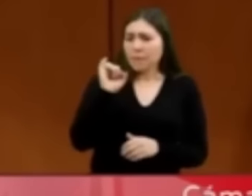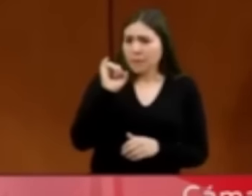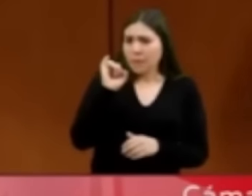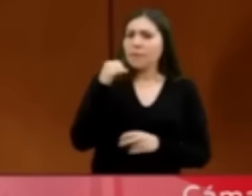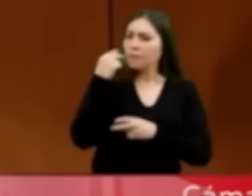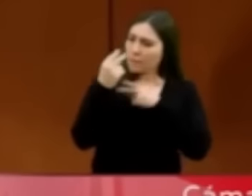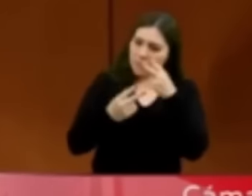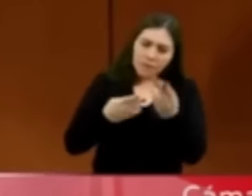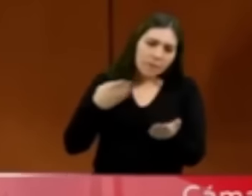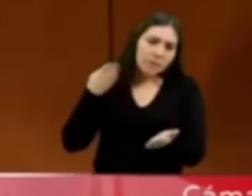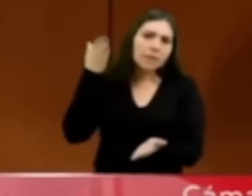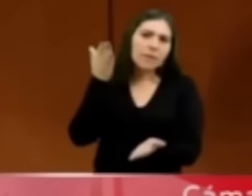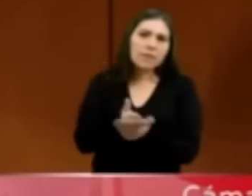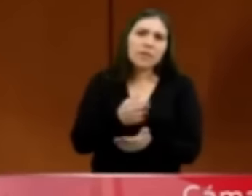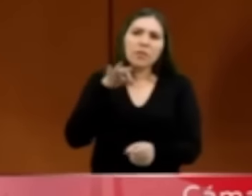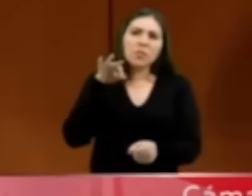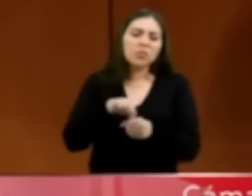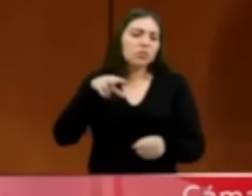contra?